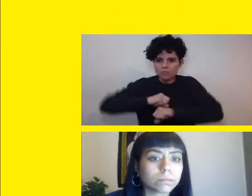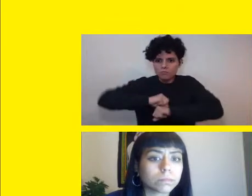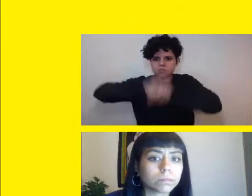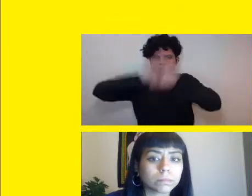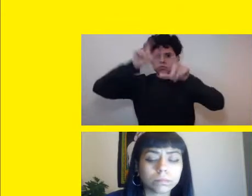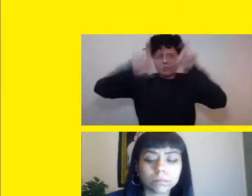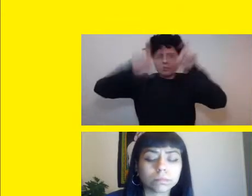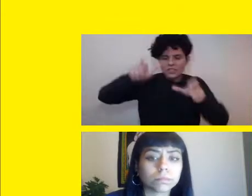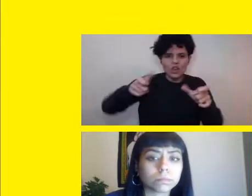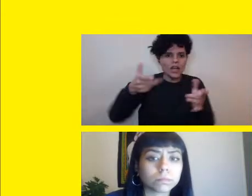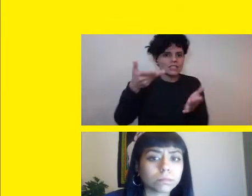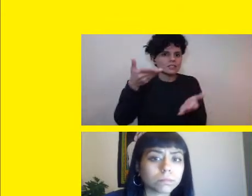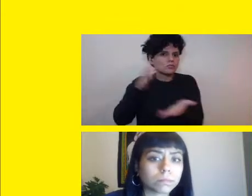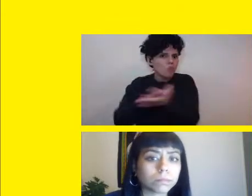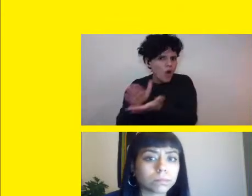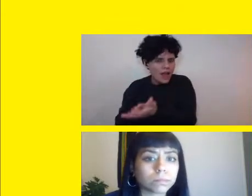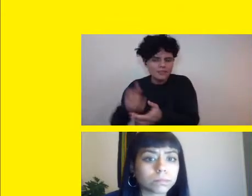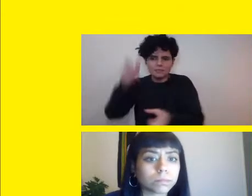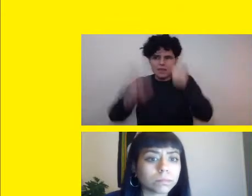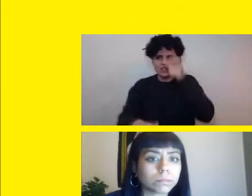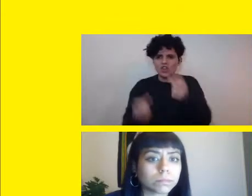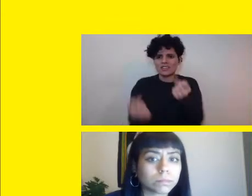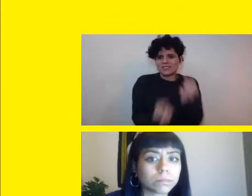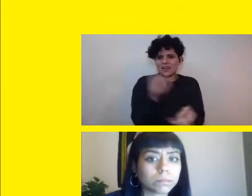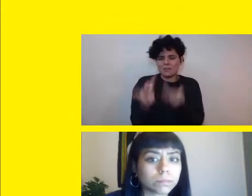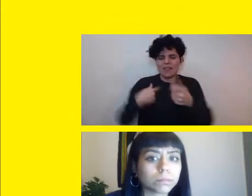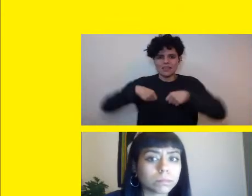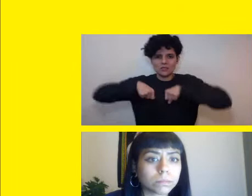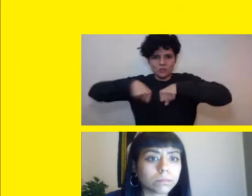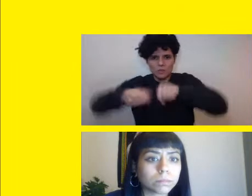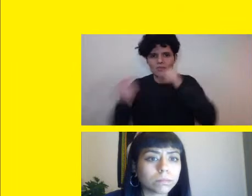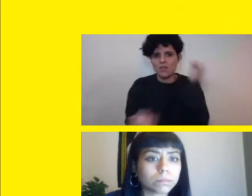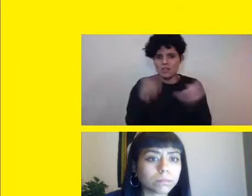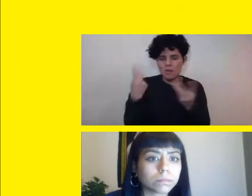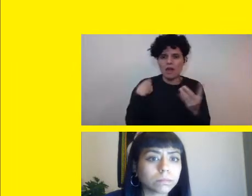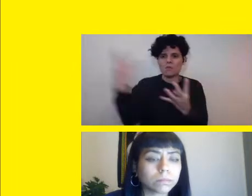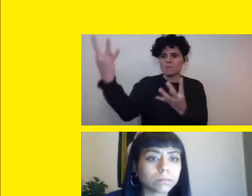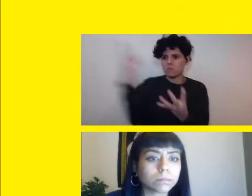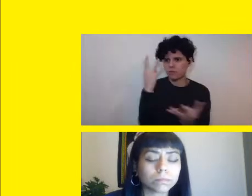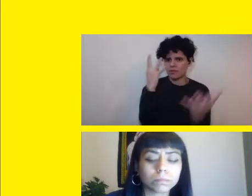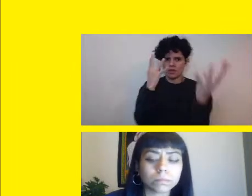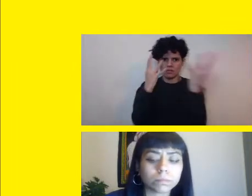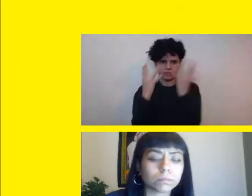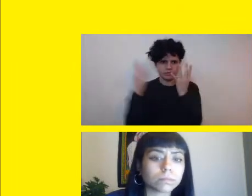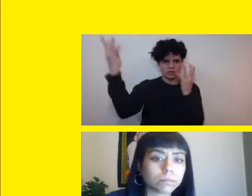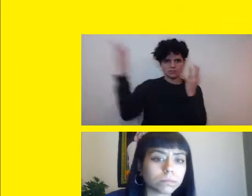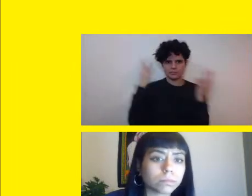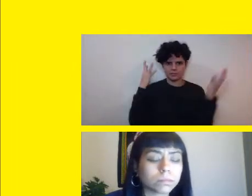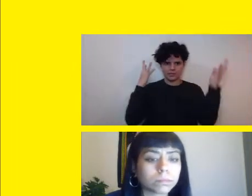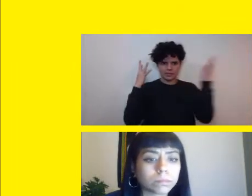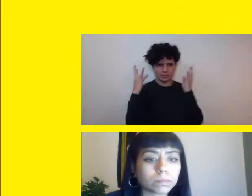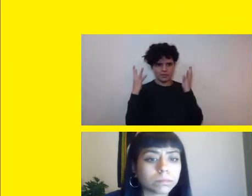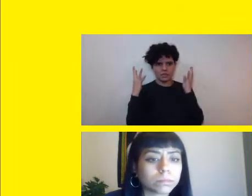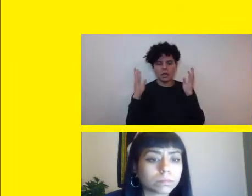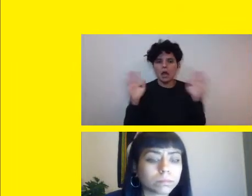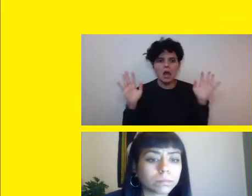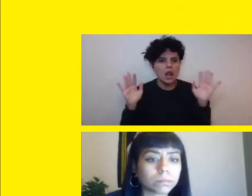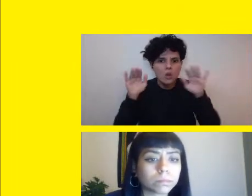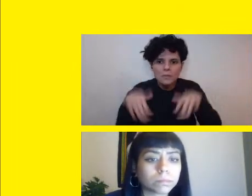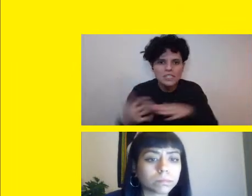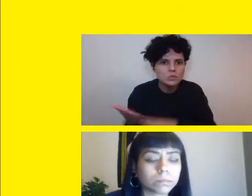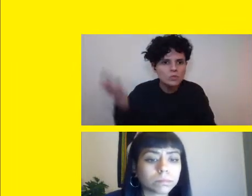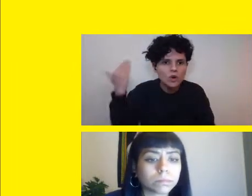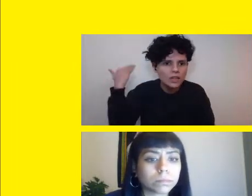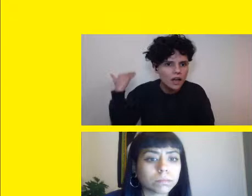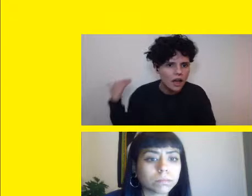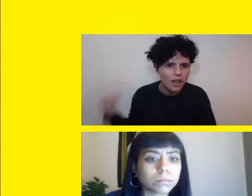en supermercados, gente perseguida, represión, y eso, en eso no cambió nada, y quién sabe si